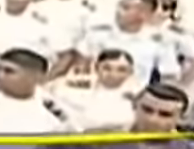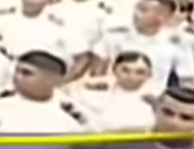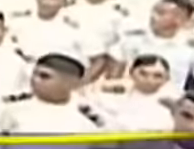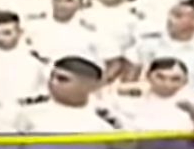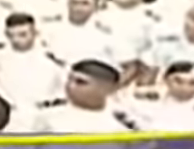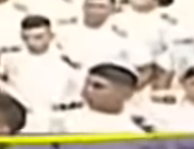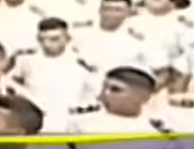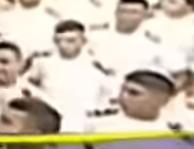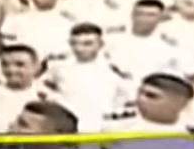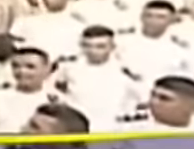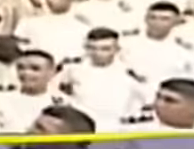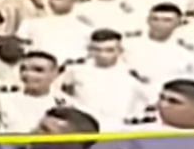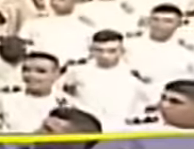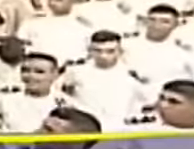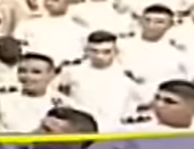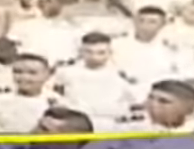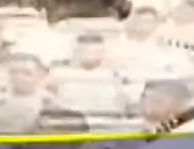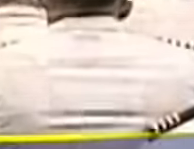la